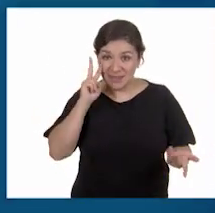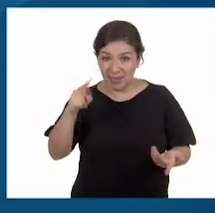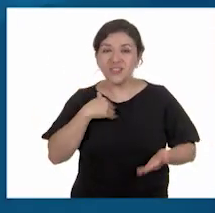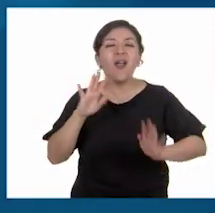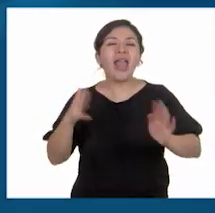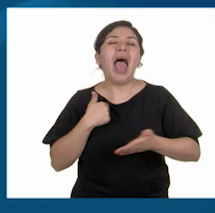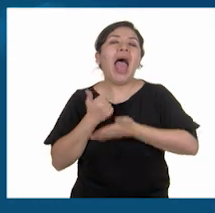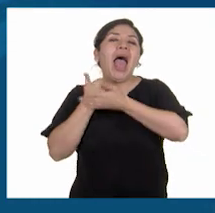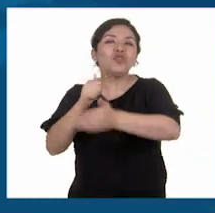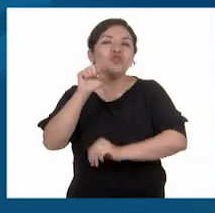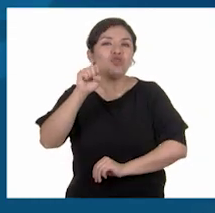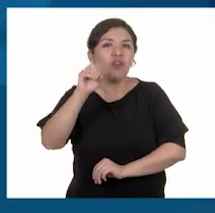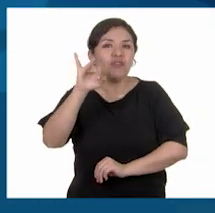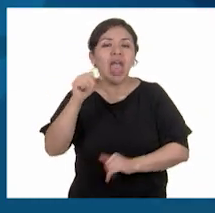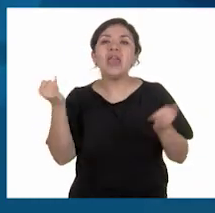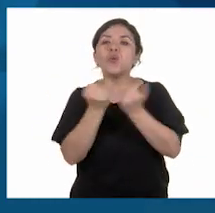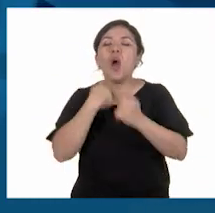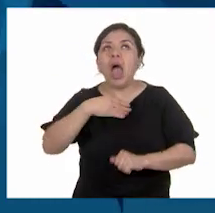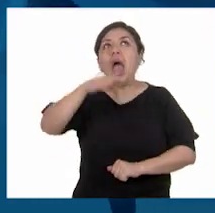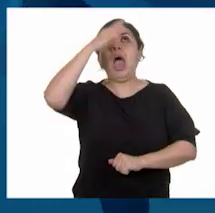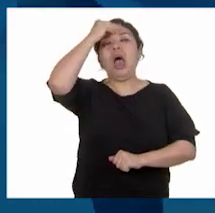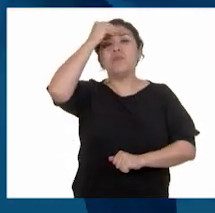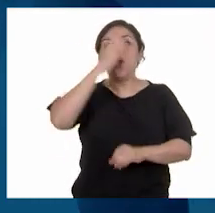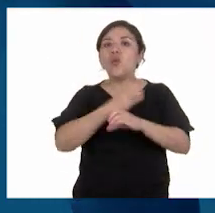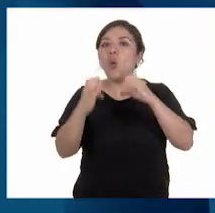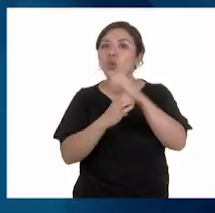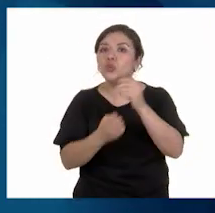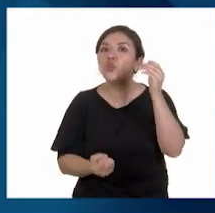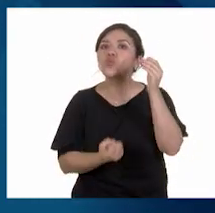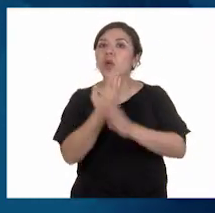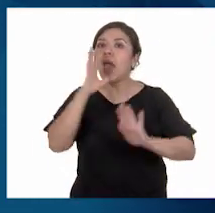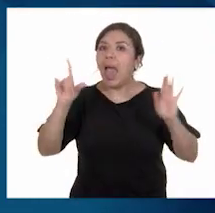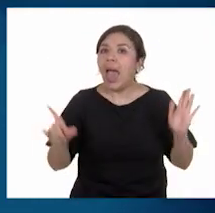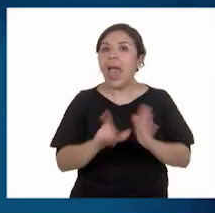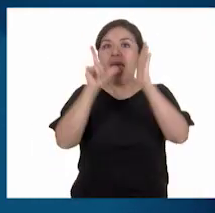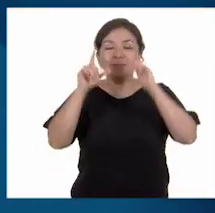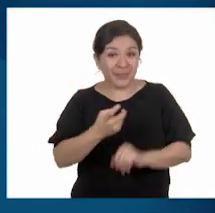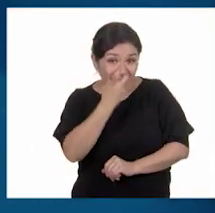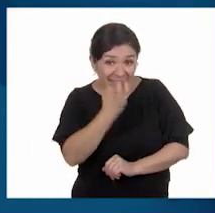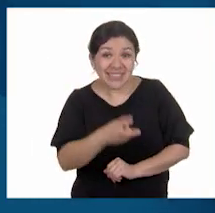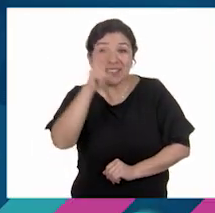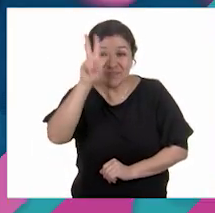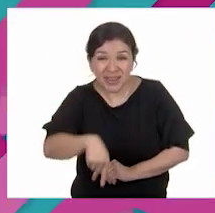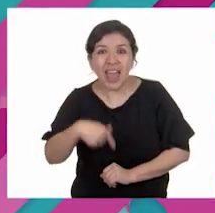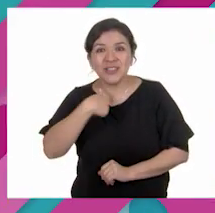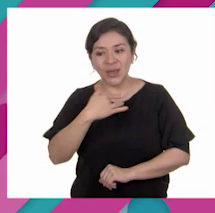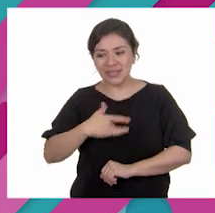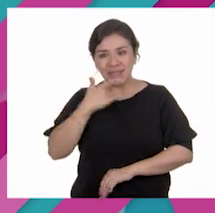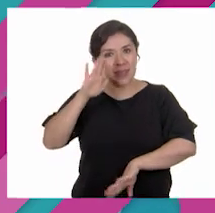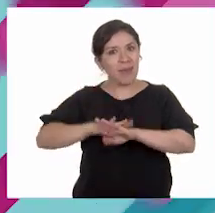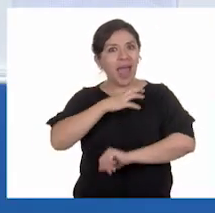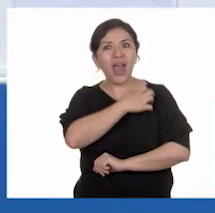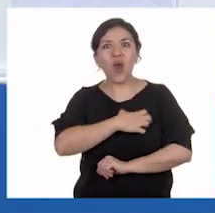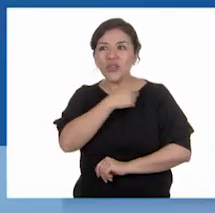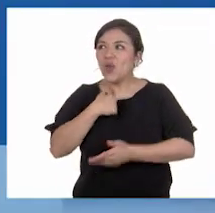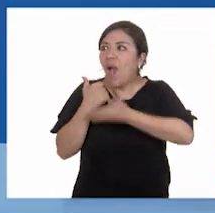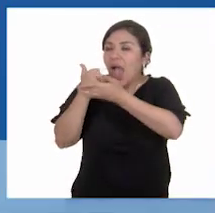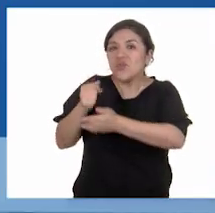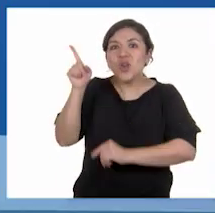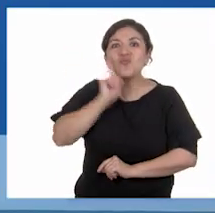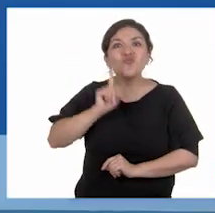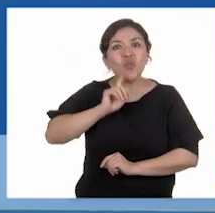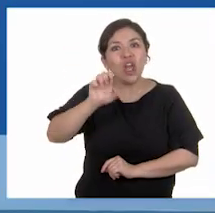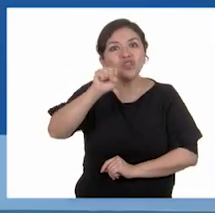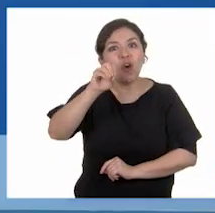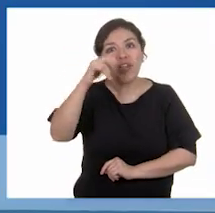de Sofía, sino que aprendimos algo nuevo. ¡Ey, muy cierto! Yo estoy muy contenta de haberle ayudado a Sofía